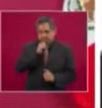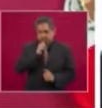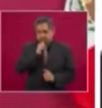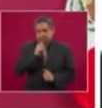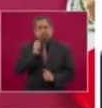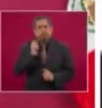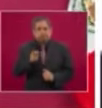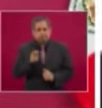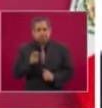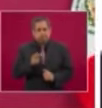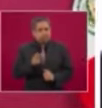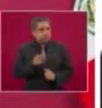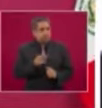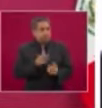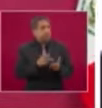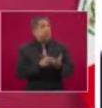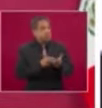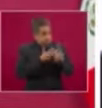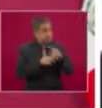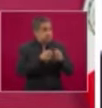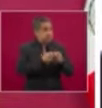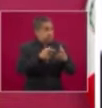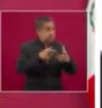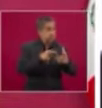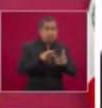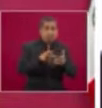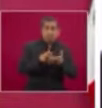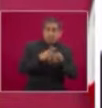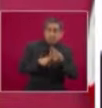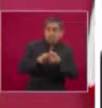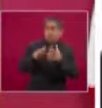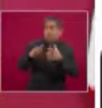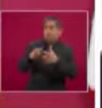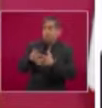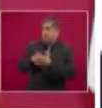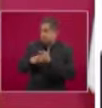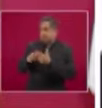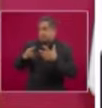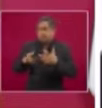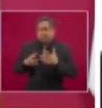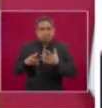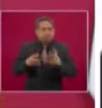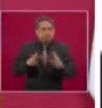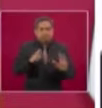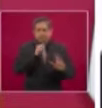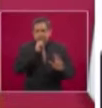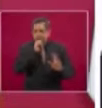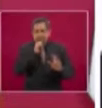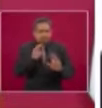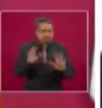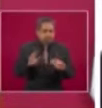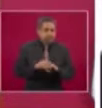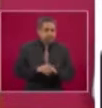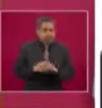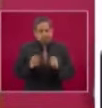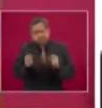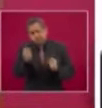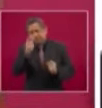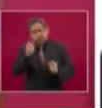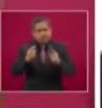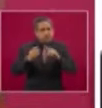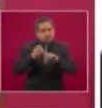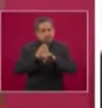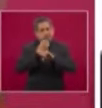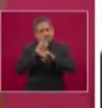República utilizó un fideicomiso público para saquear al país, que se sancione. Si un gobernador utilizó un fideicomiso público para saquear al